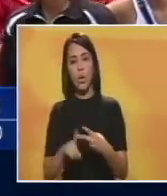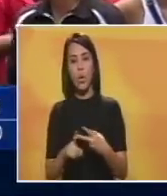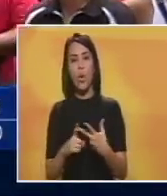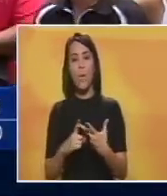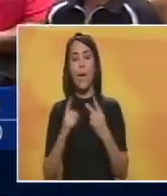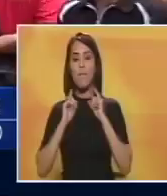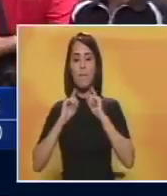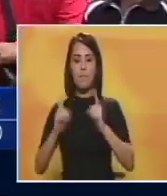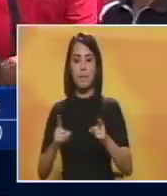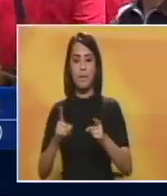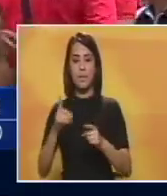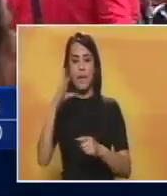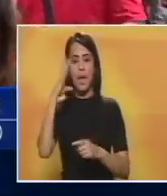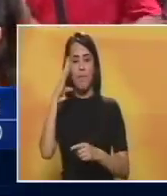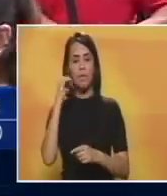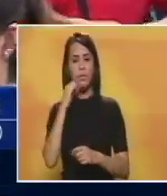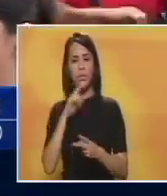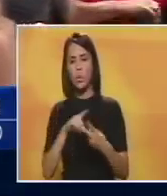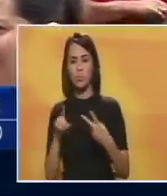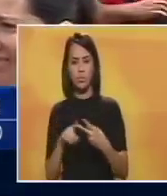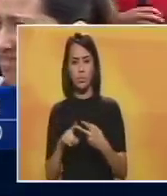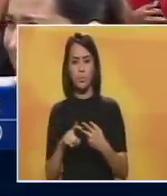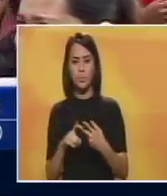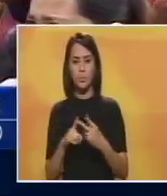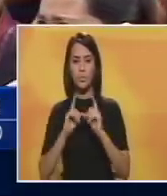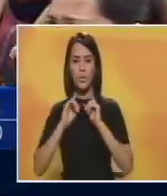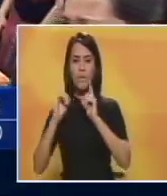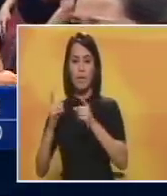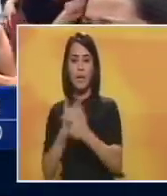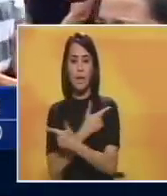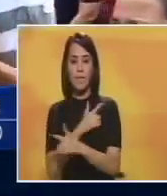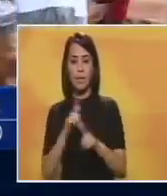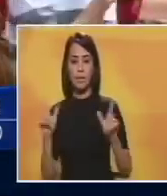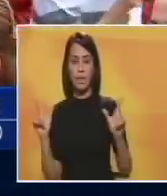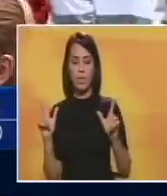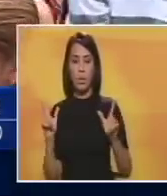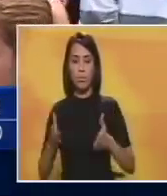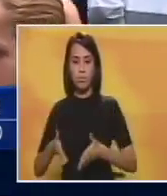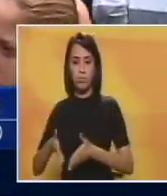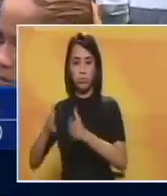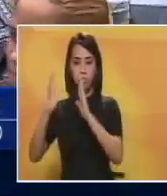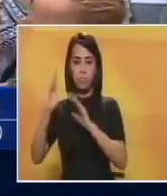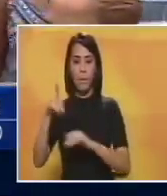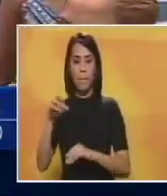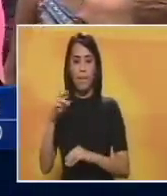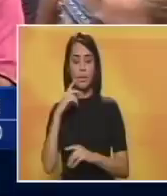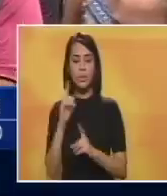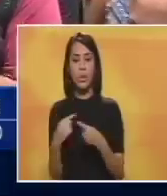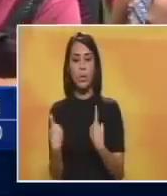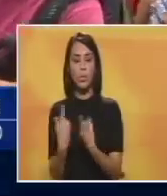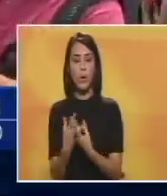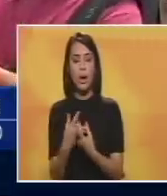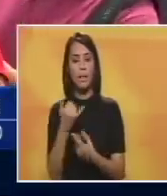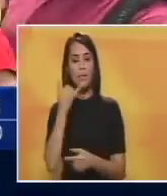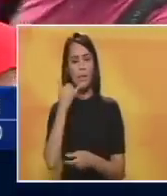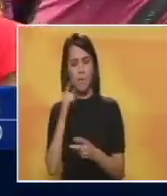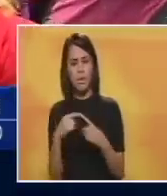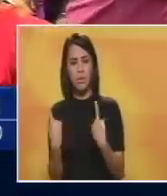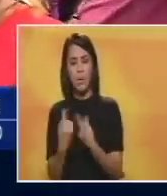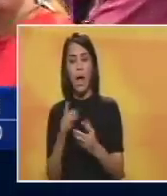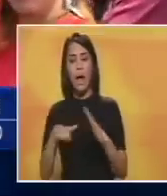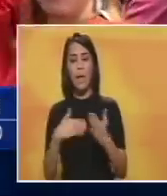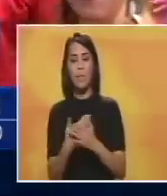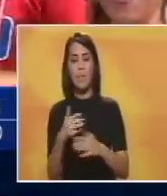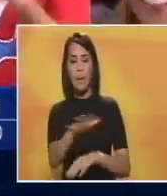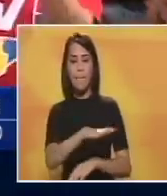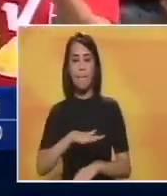Francisco Solano. También llegará hasta la Avenida Libertador, La Previsora, pasarán por la Cantebé hasta llegar a Plaza